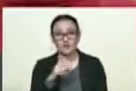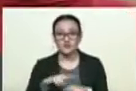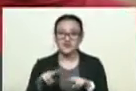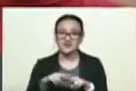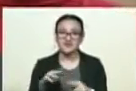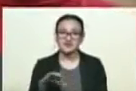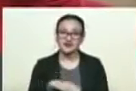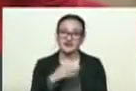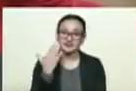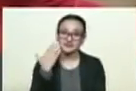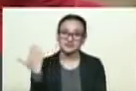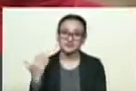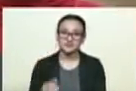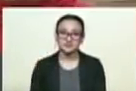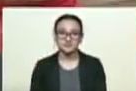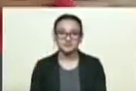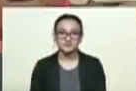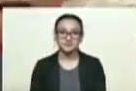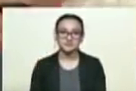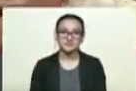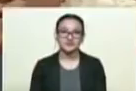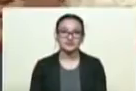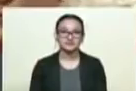Cumpleaños feliz.